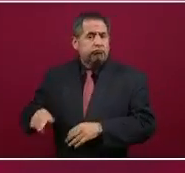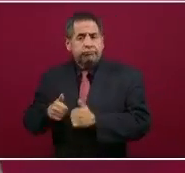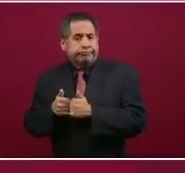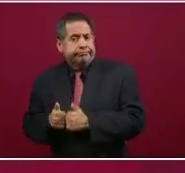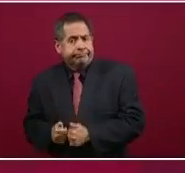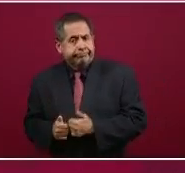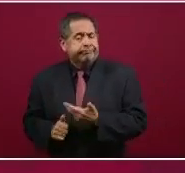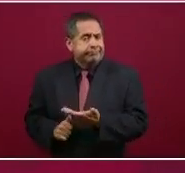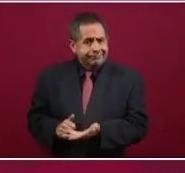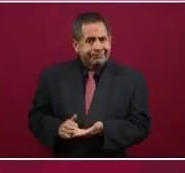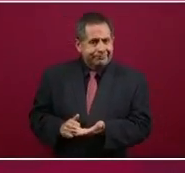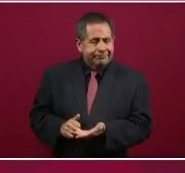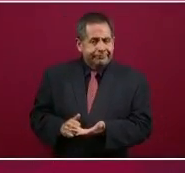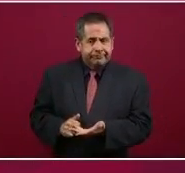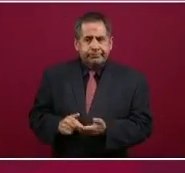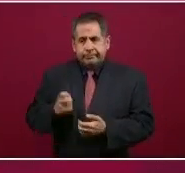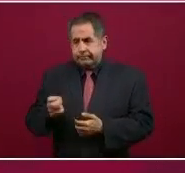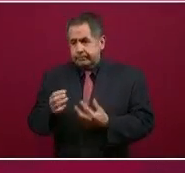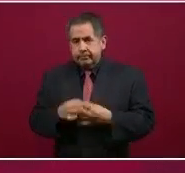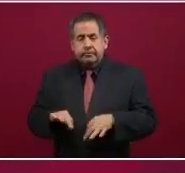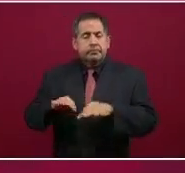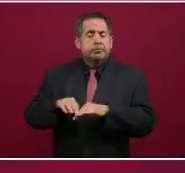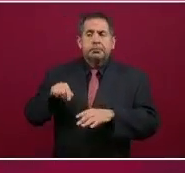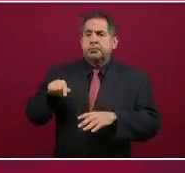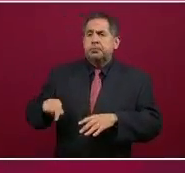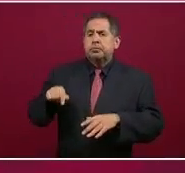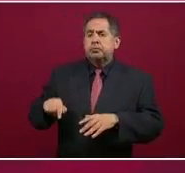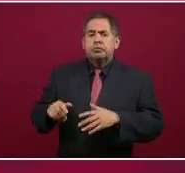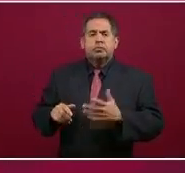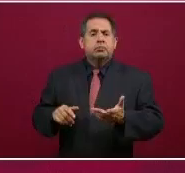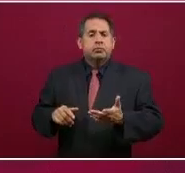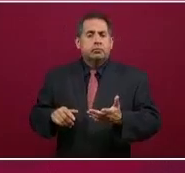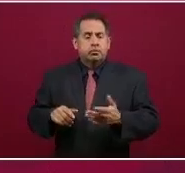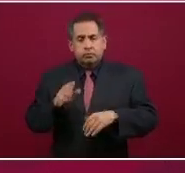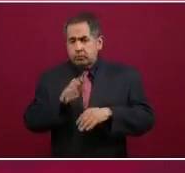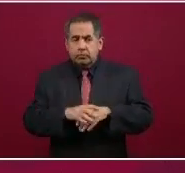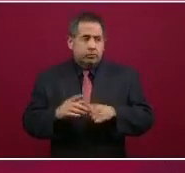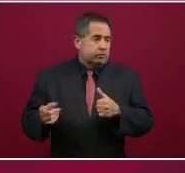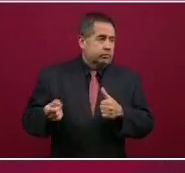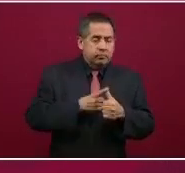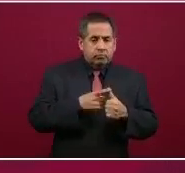que eso sea lo que se